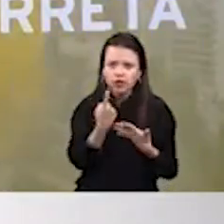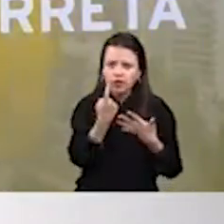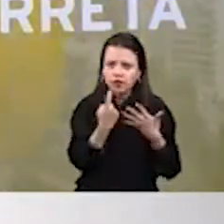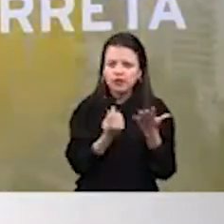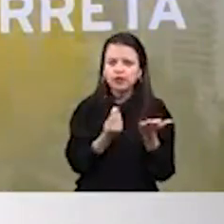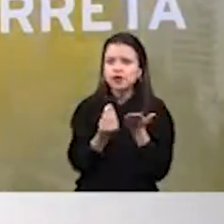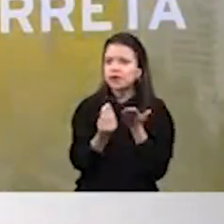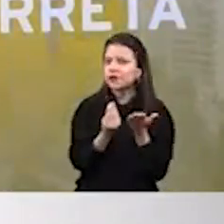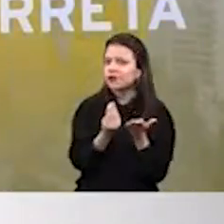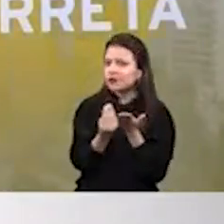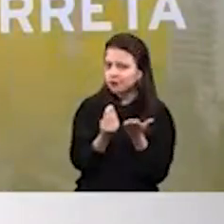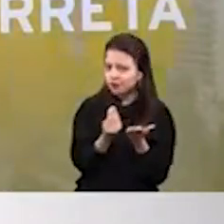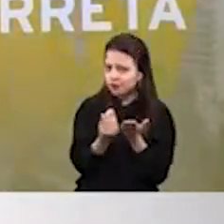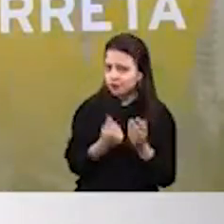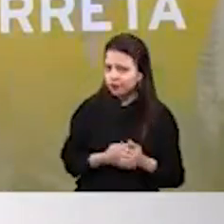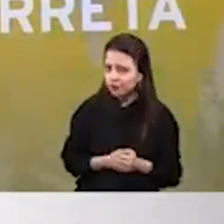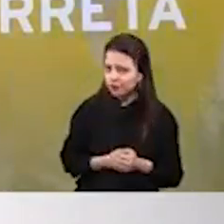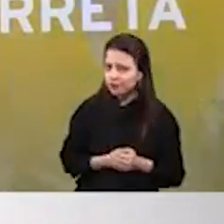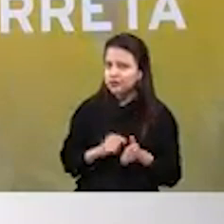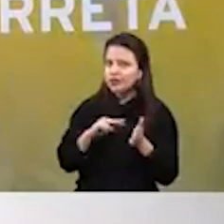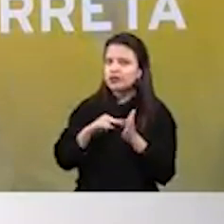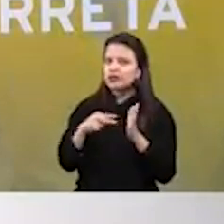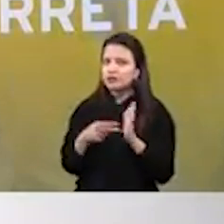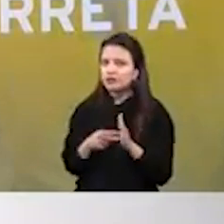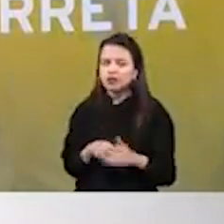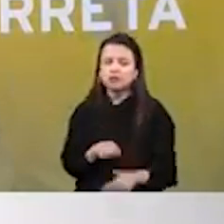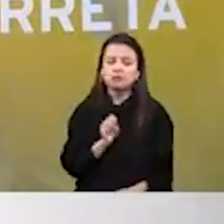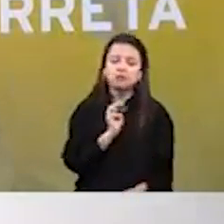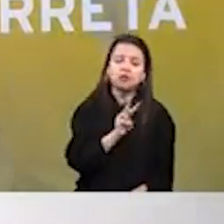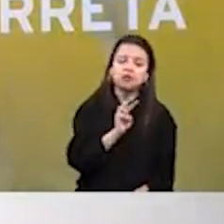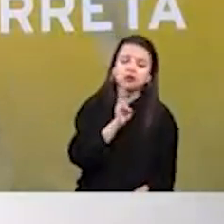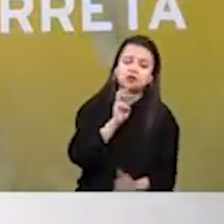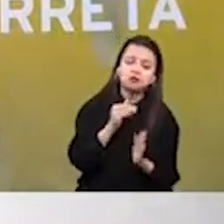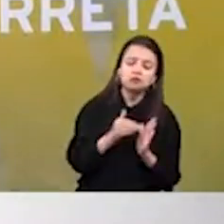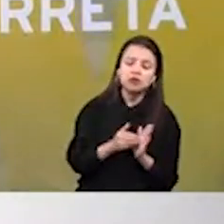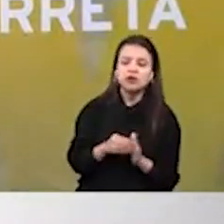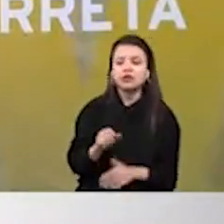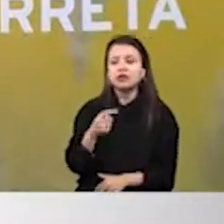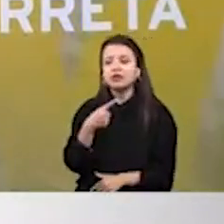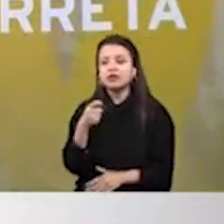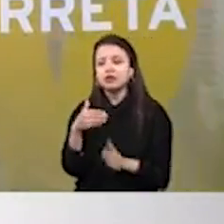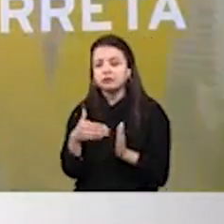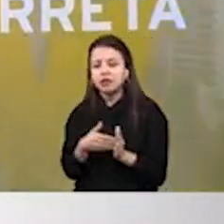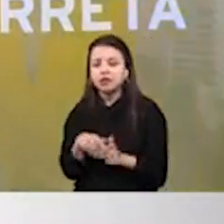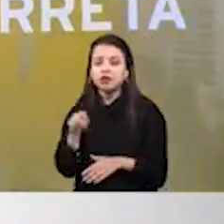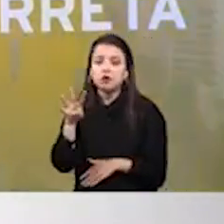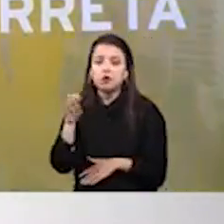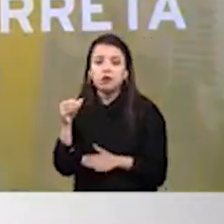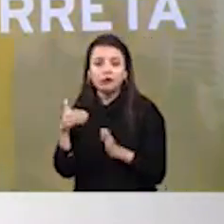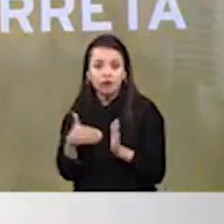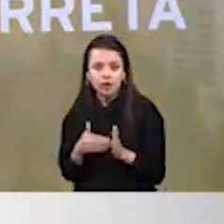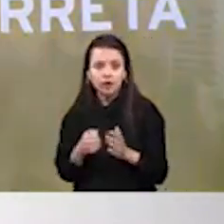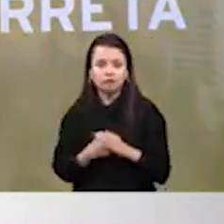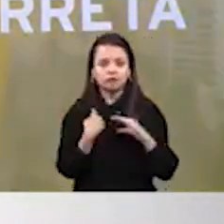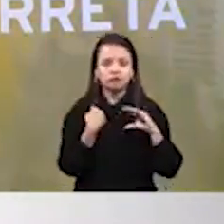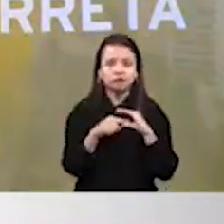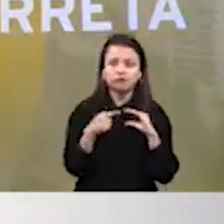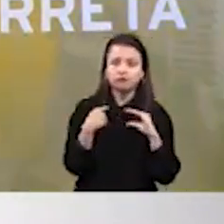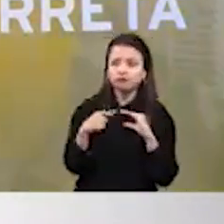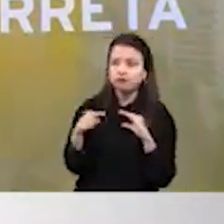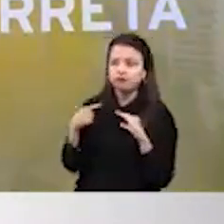se empezaron a girar recursos, 28 mil, 100 mil, 90 mil millones de pesos a diferentes alcaldías